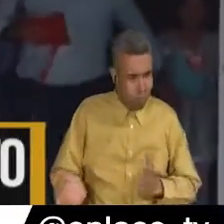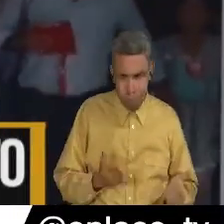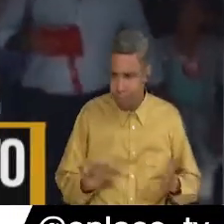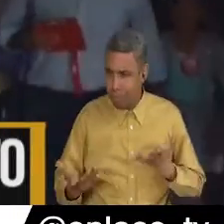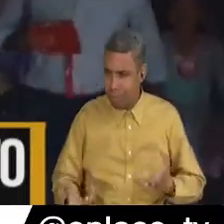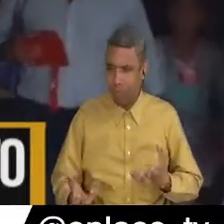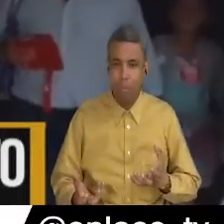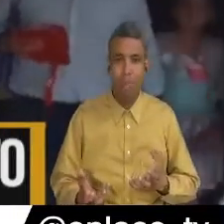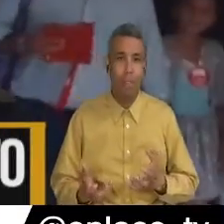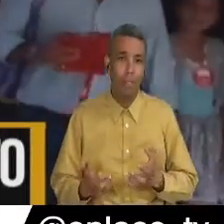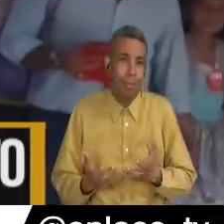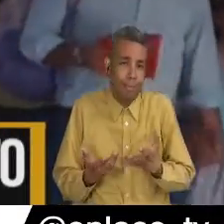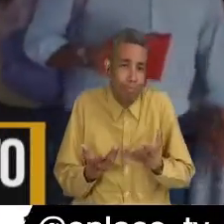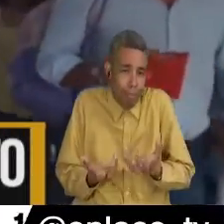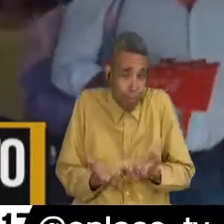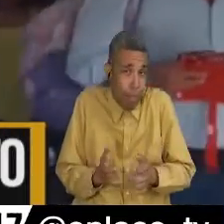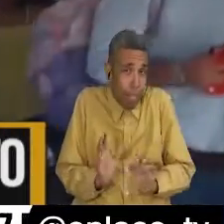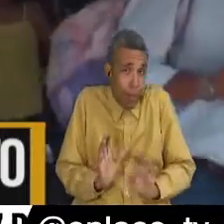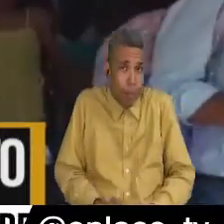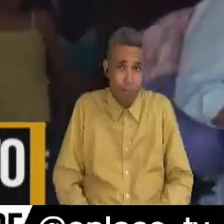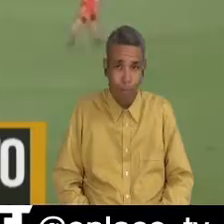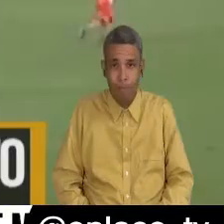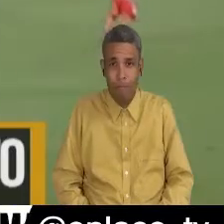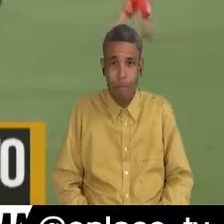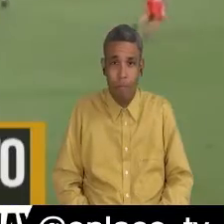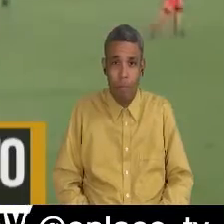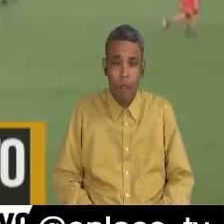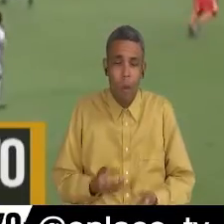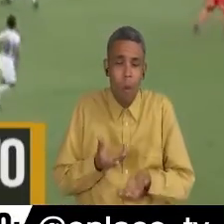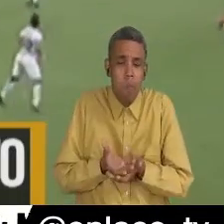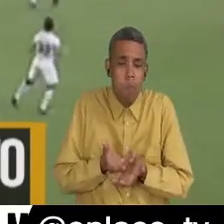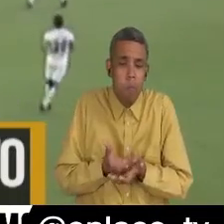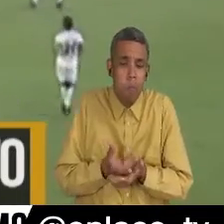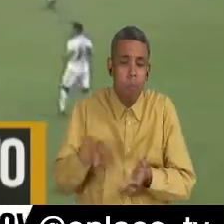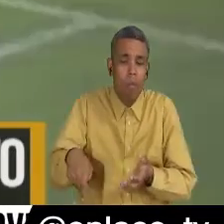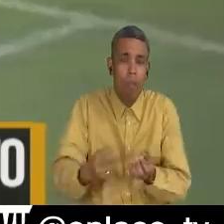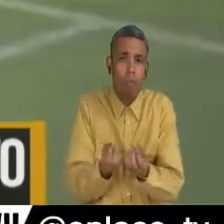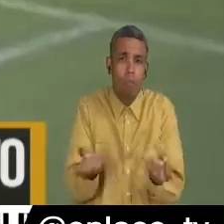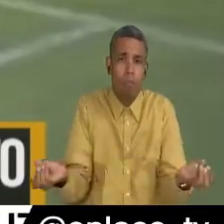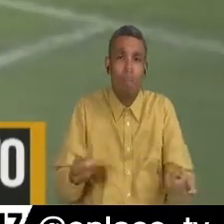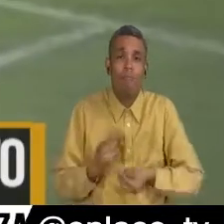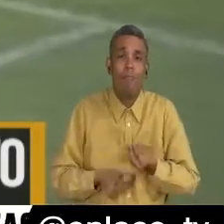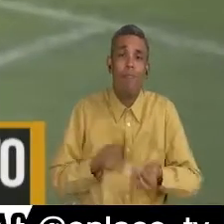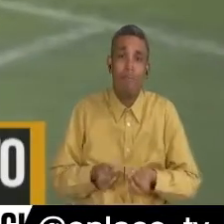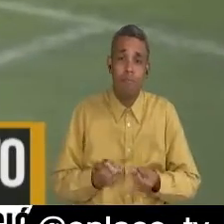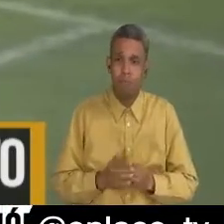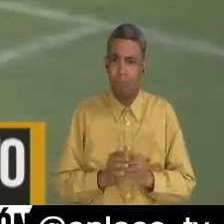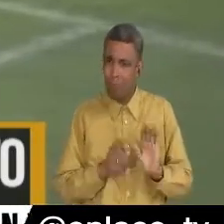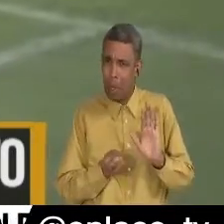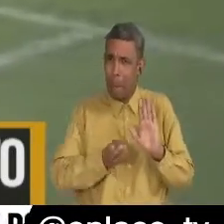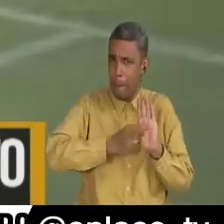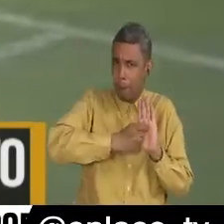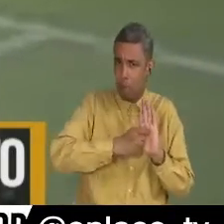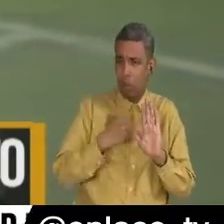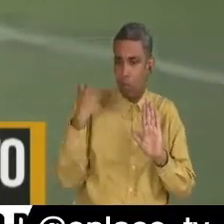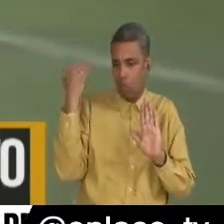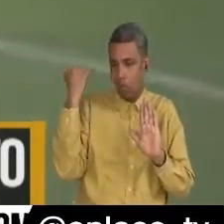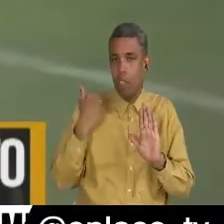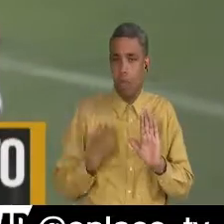pero bueno, se tuvo que jugar así. Se jugó a lo que se pudo, a lo que se trató. Y creo que el punto va a servir siempre y cuando aquí el